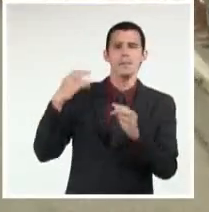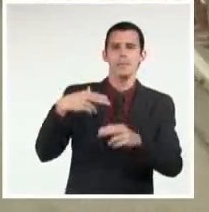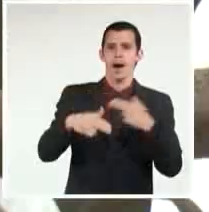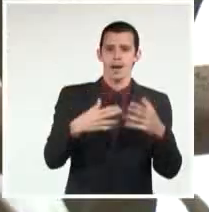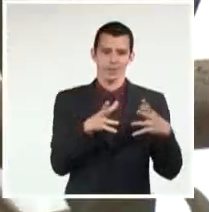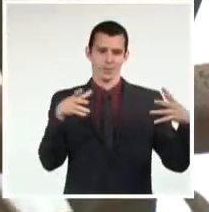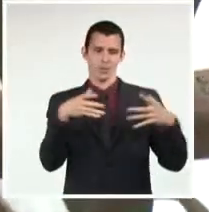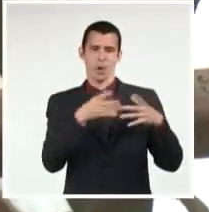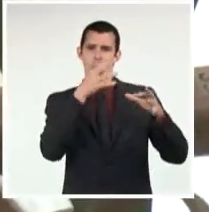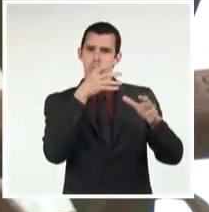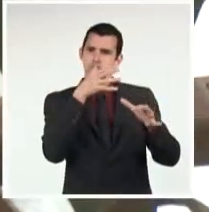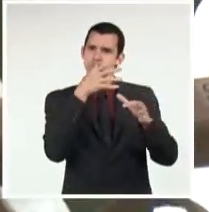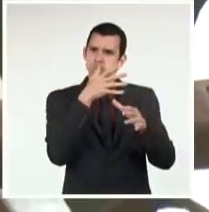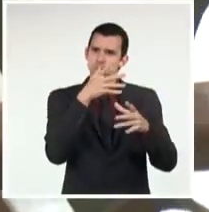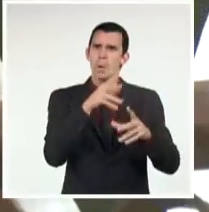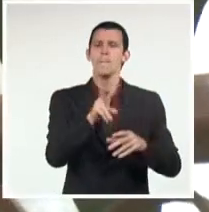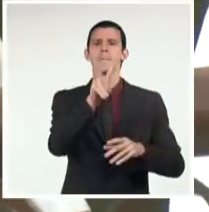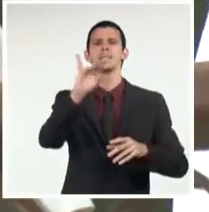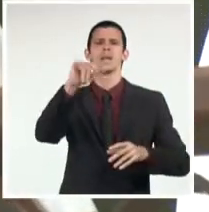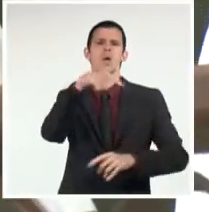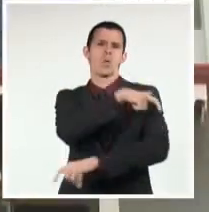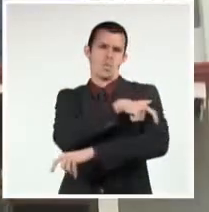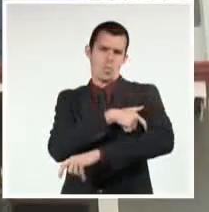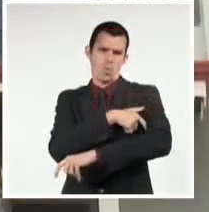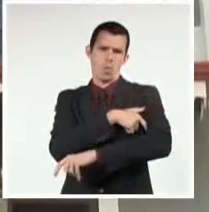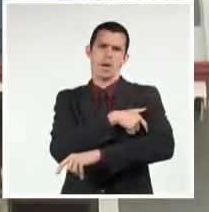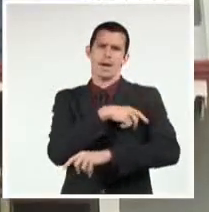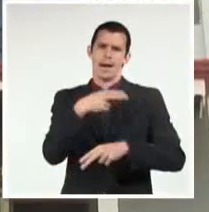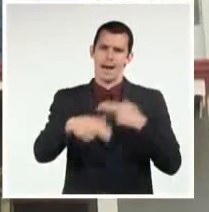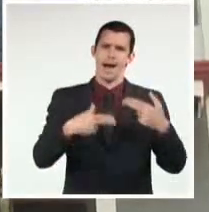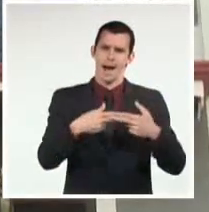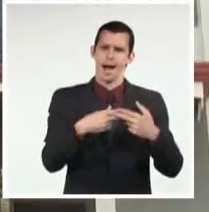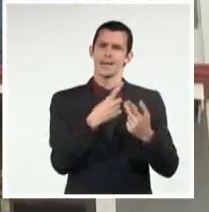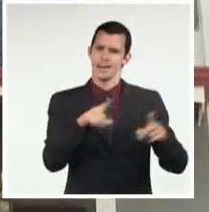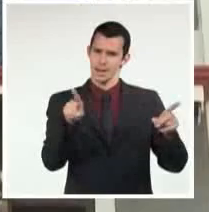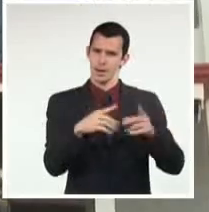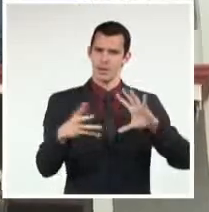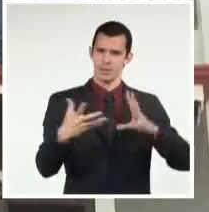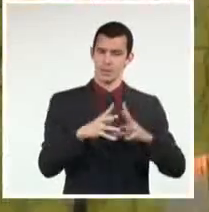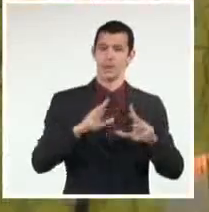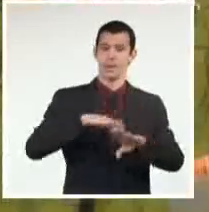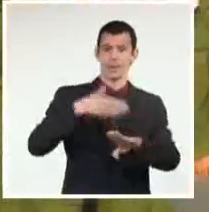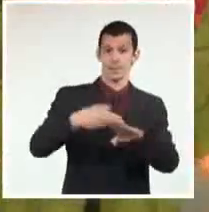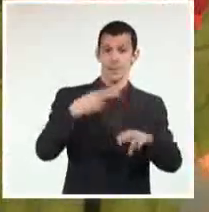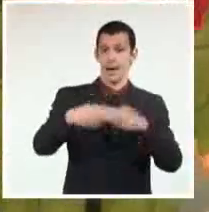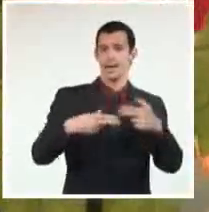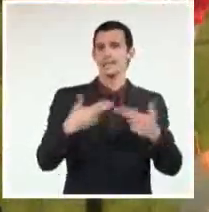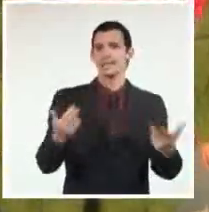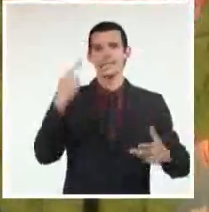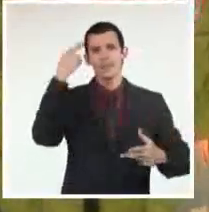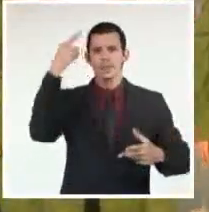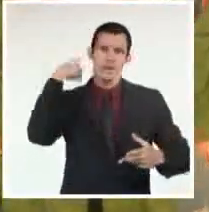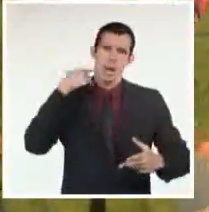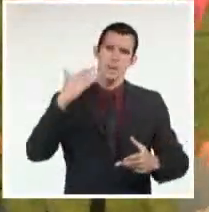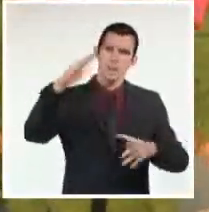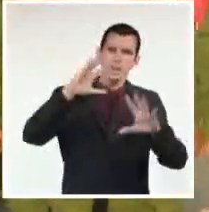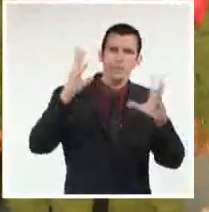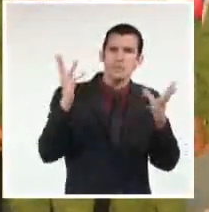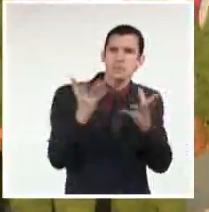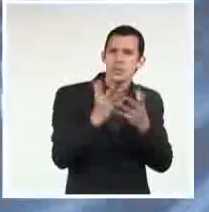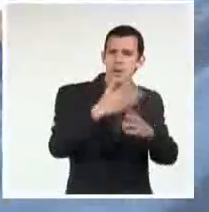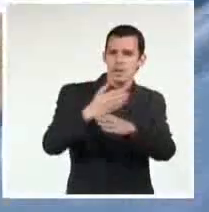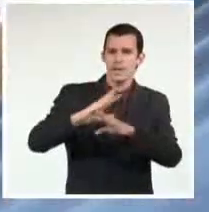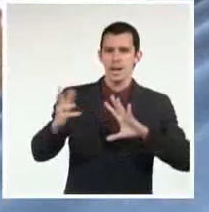de julio. Luego, artistas y oradores ratificaban compromisos con la patria y lo valedero de un legado que trasciende tiempo y